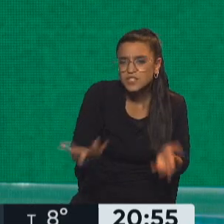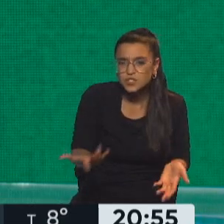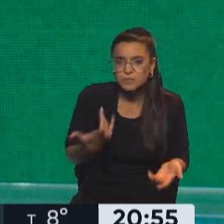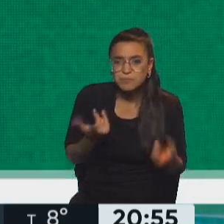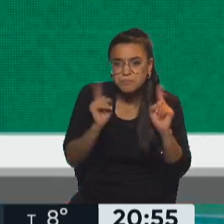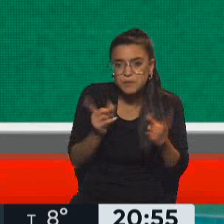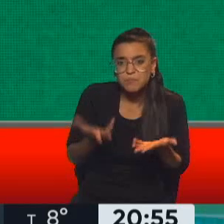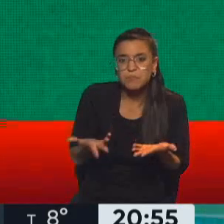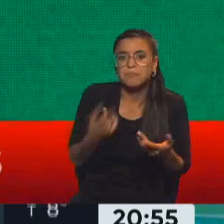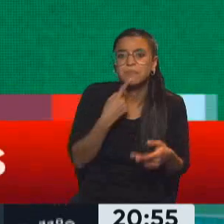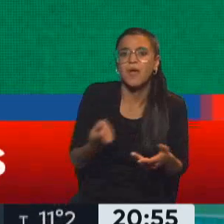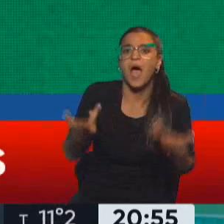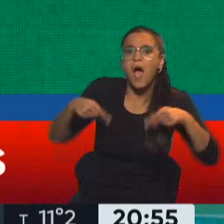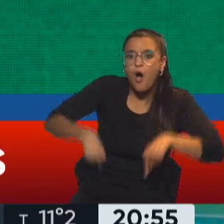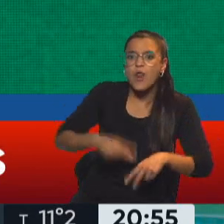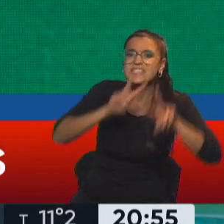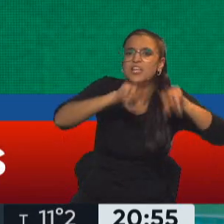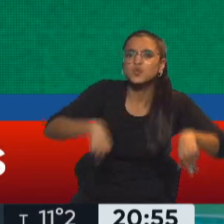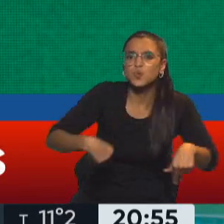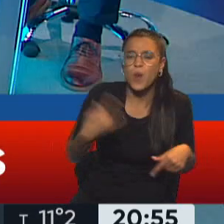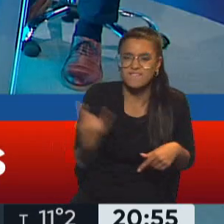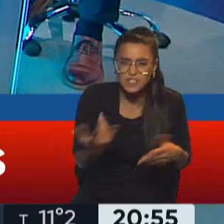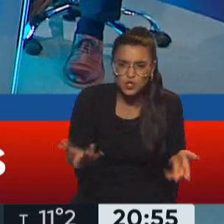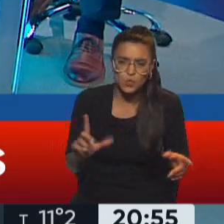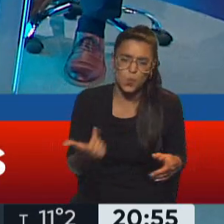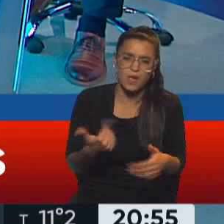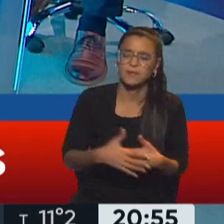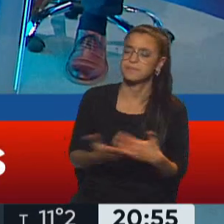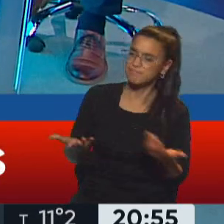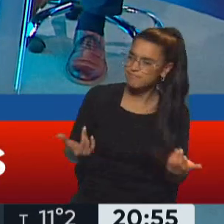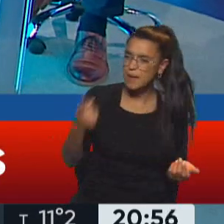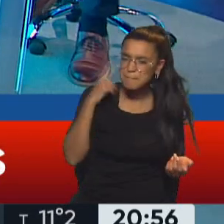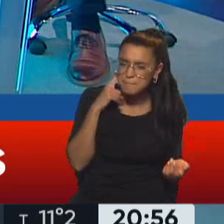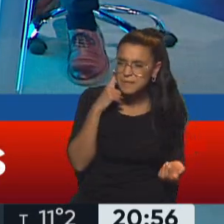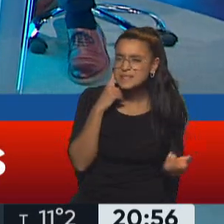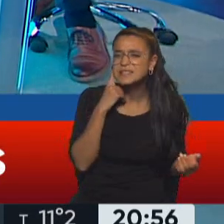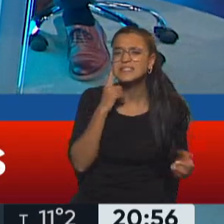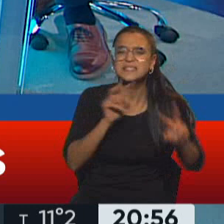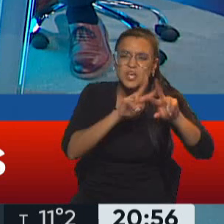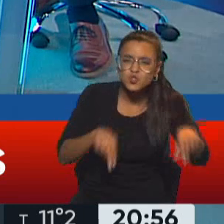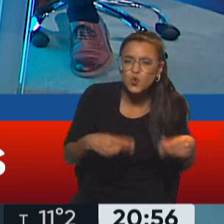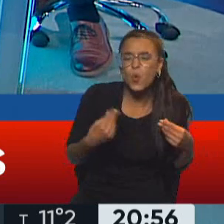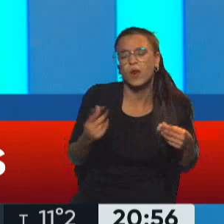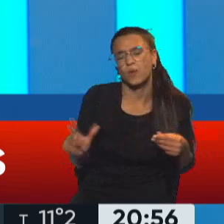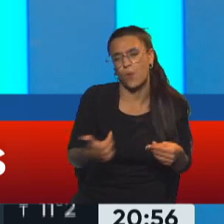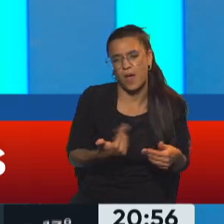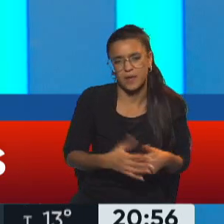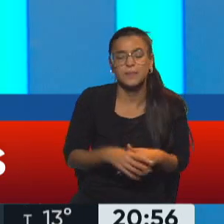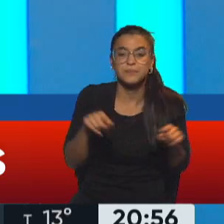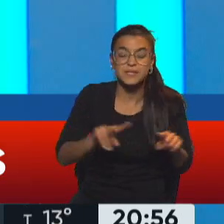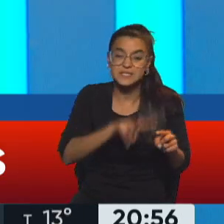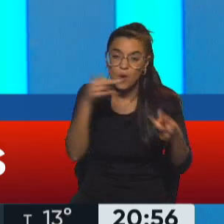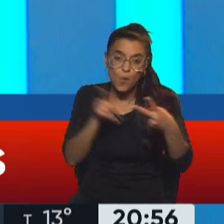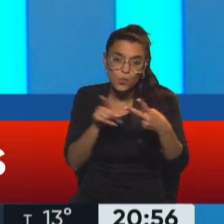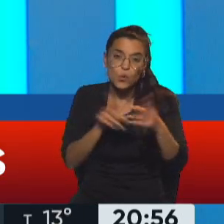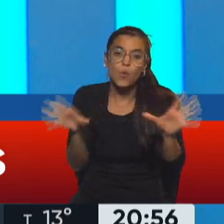Piñeiro justamente era eso, lo que faltaba ahora, censura en la ficción. Es increíble que se pueda pensar en la censura, esto primero. Segundo,